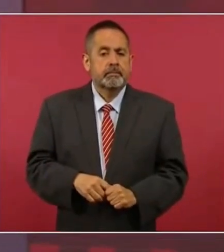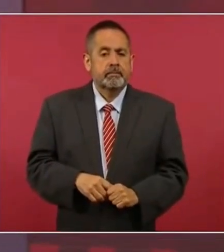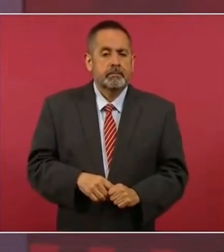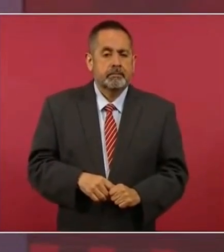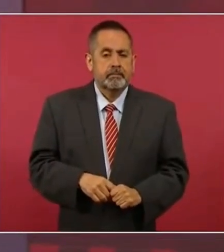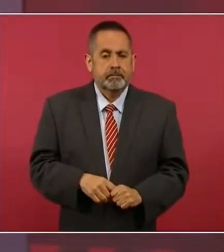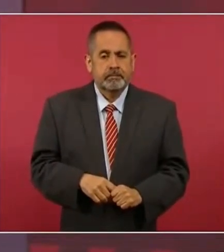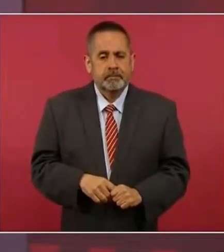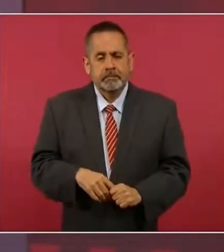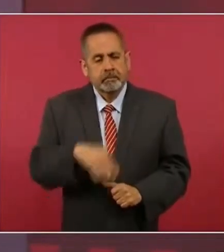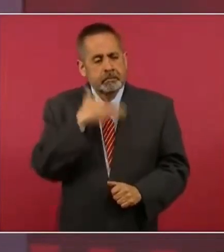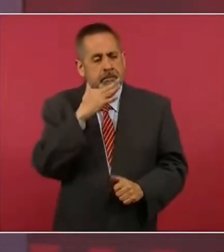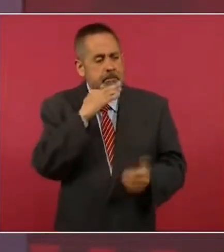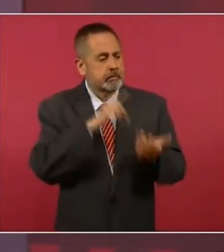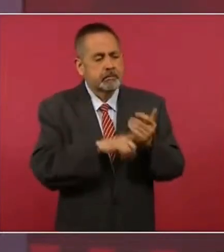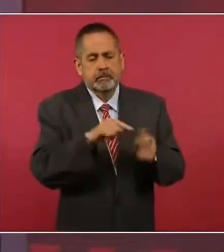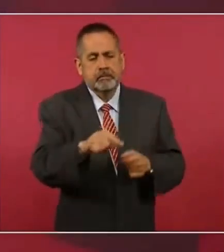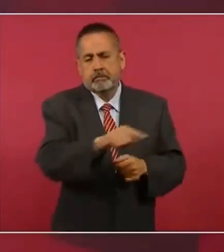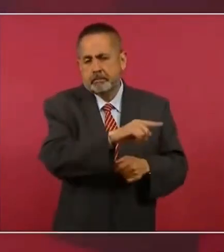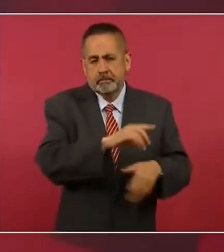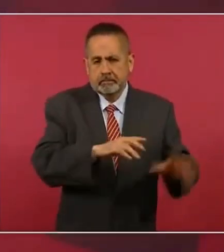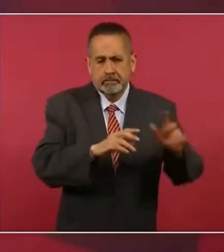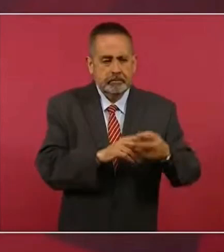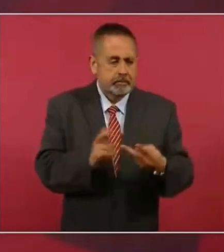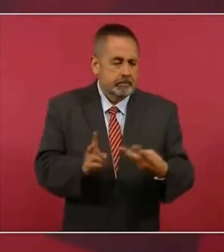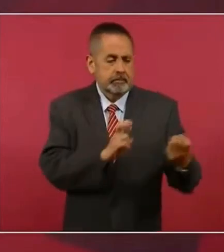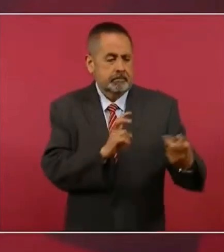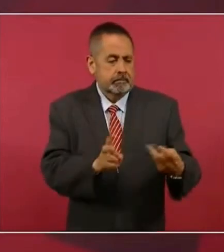la corrupción es robar